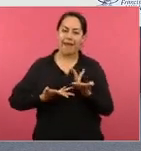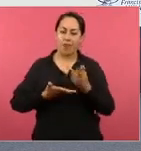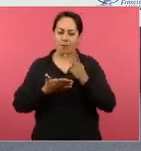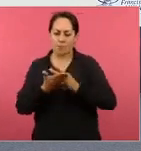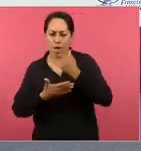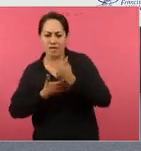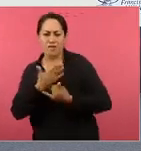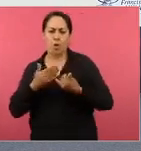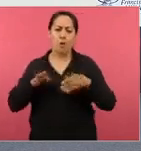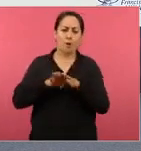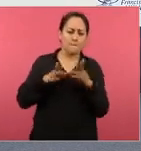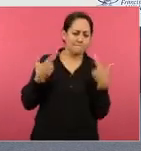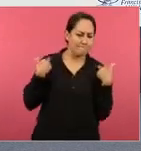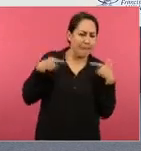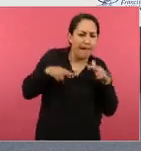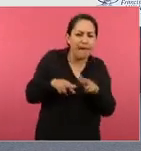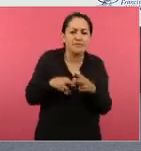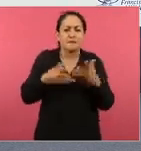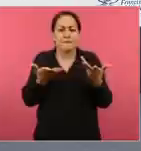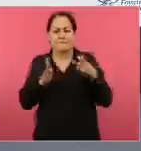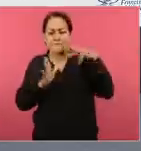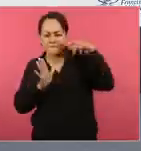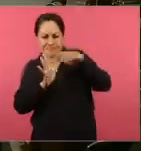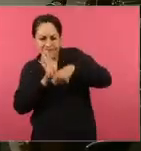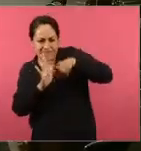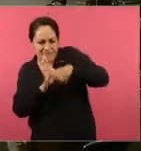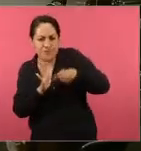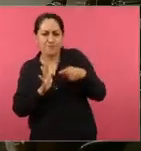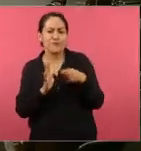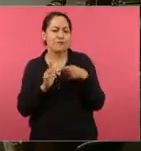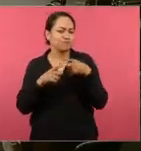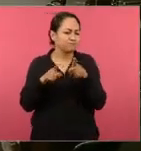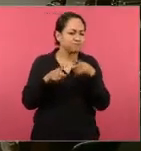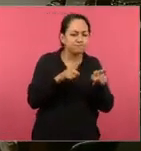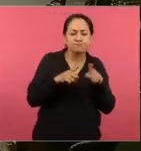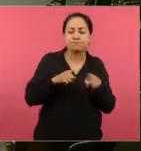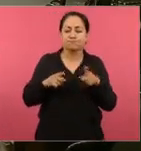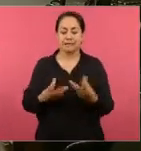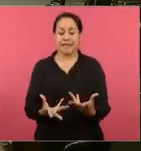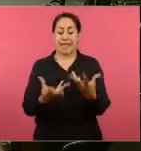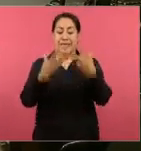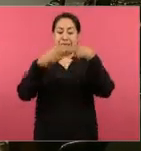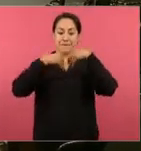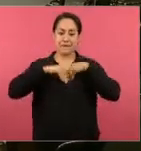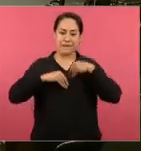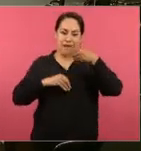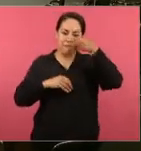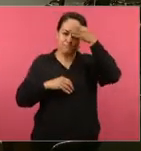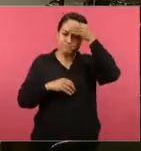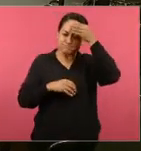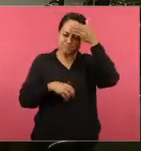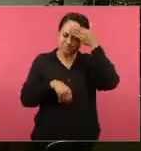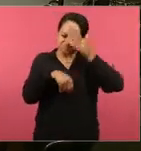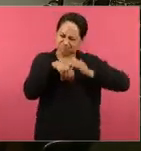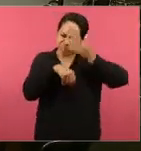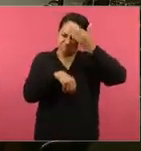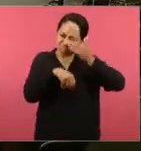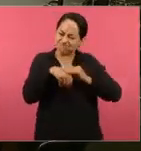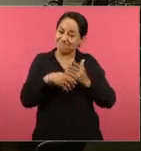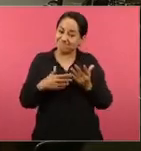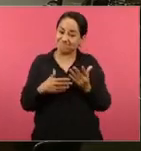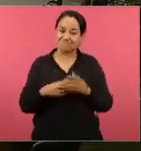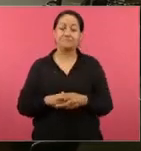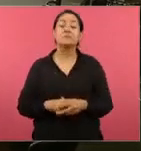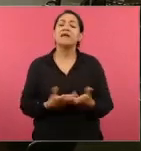trabajaron, no sé en qué medida, porque eso tendrá que ser de acuerdo a cada territorio. Después tenemos unos